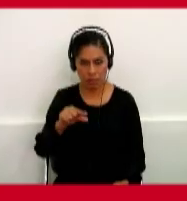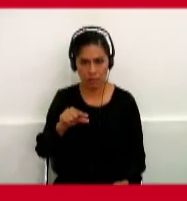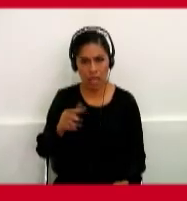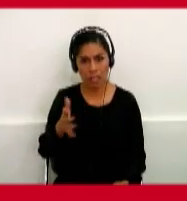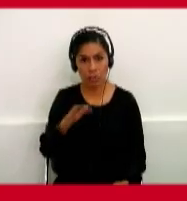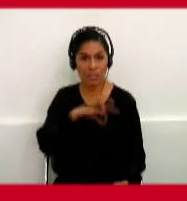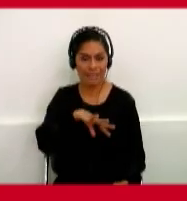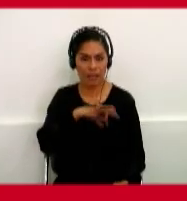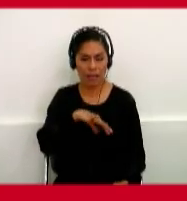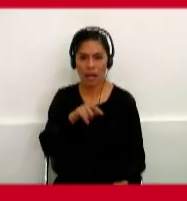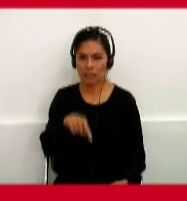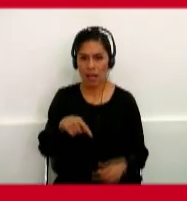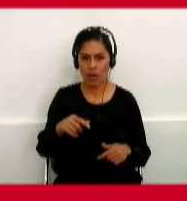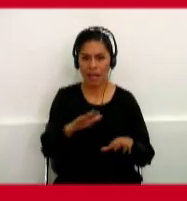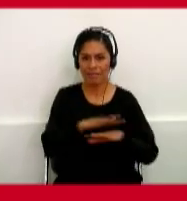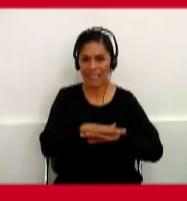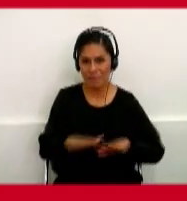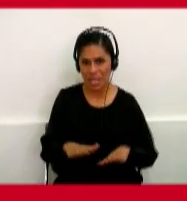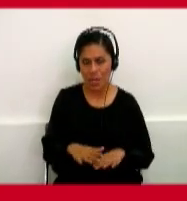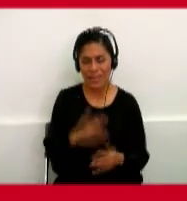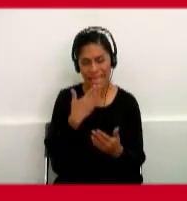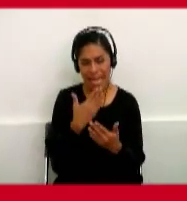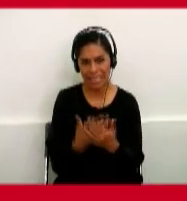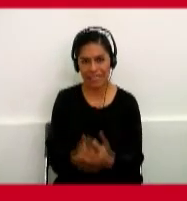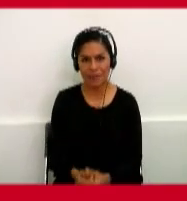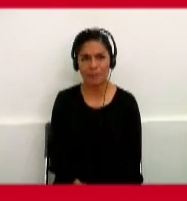las ventajas, con eso concluyo. Muchas gracias.